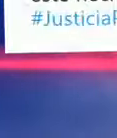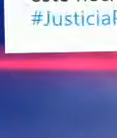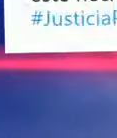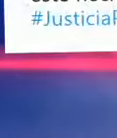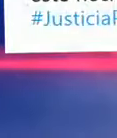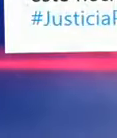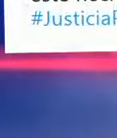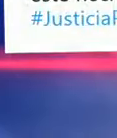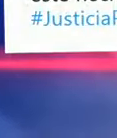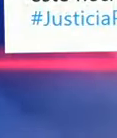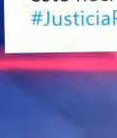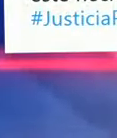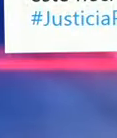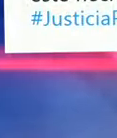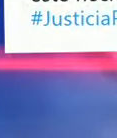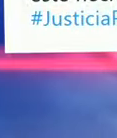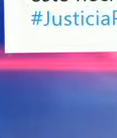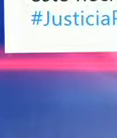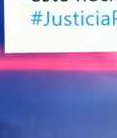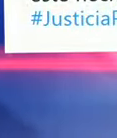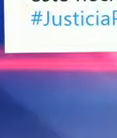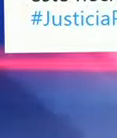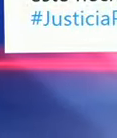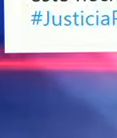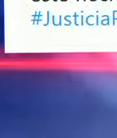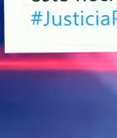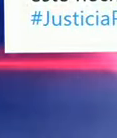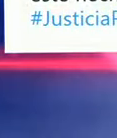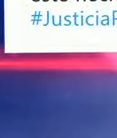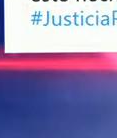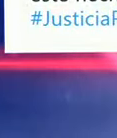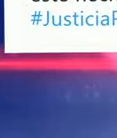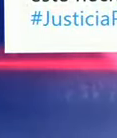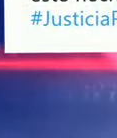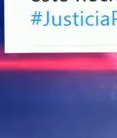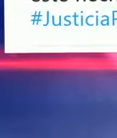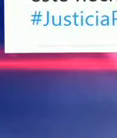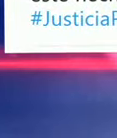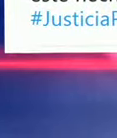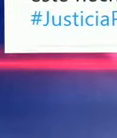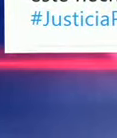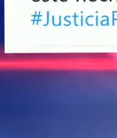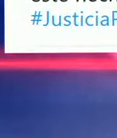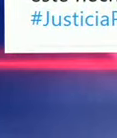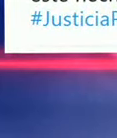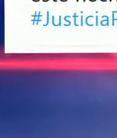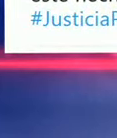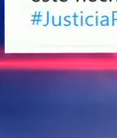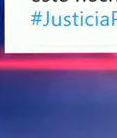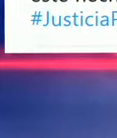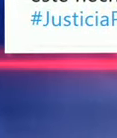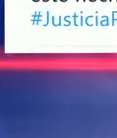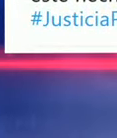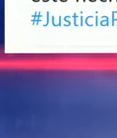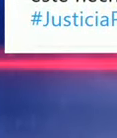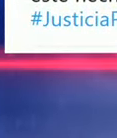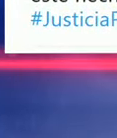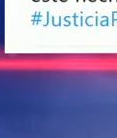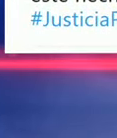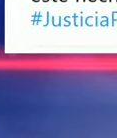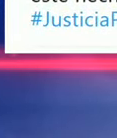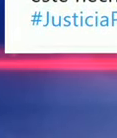La legisladora Soledad Buendía, utilizando la misma red social, expresó: Tristeza absoluta, mi más sentido pésame a